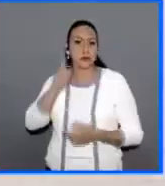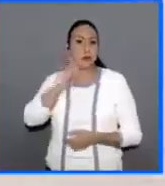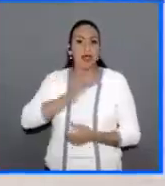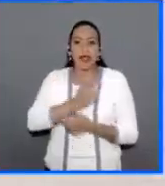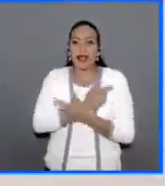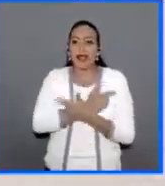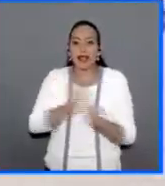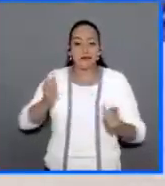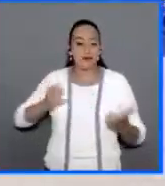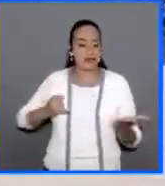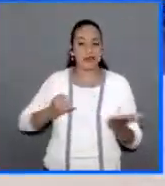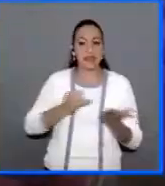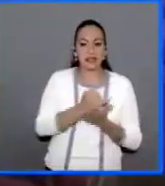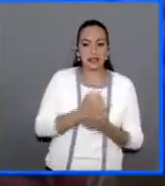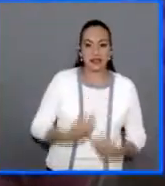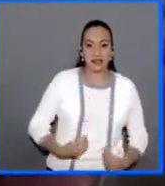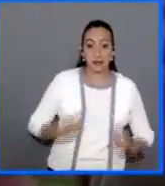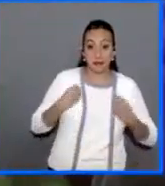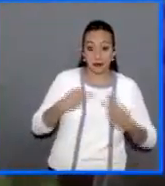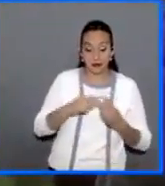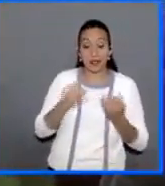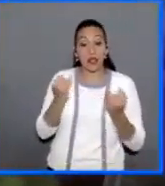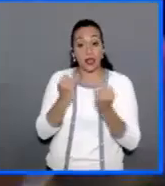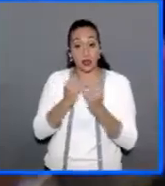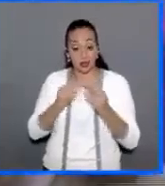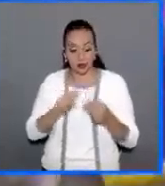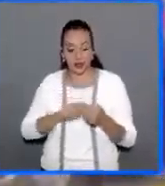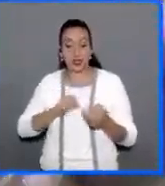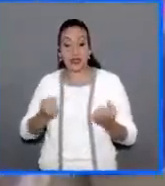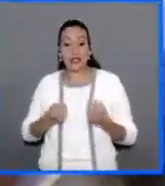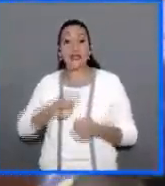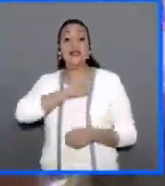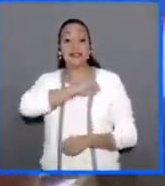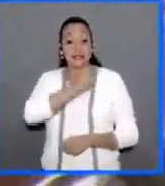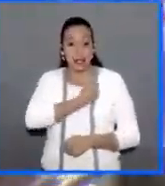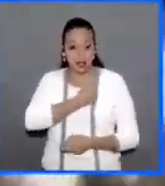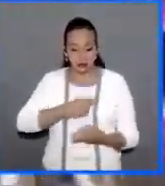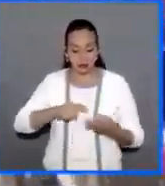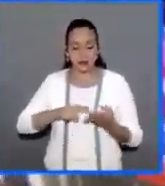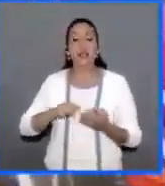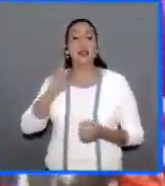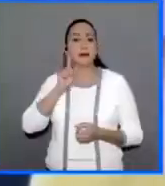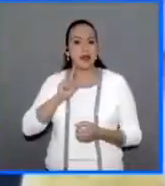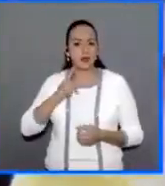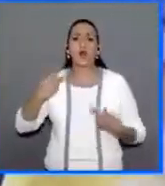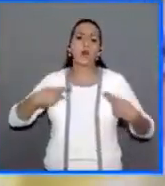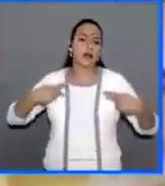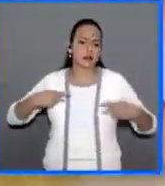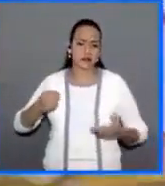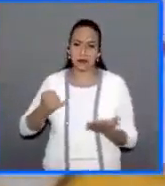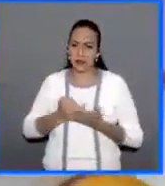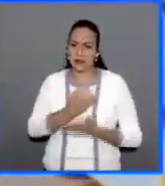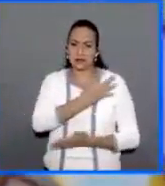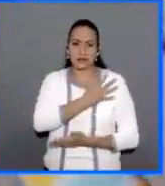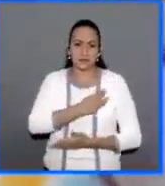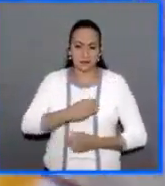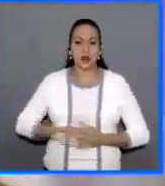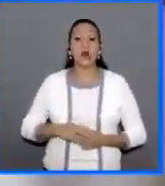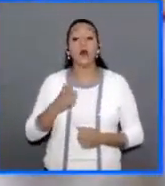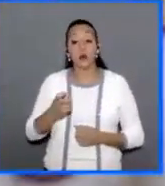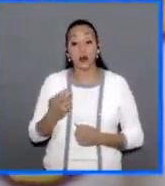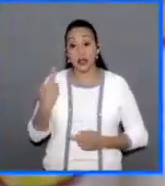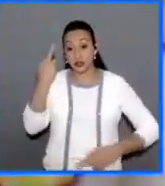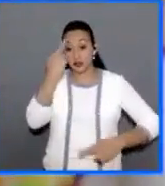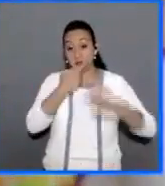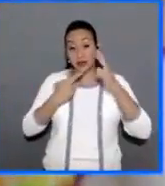vida, igualdad, salud e integridad personal de las mujeres y personas gestantes. Por estas razones, invalidó la norma que fue impugnada